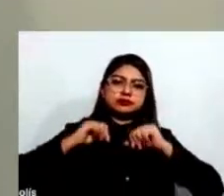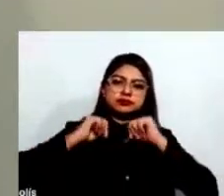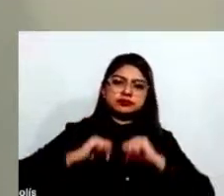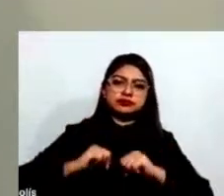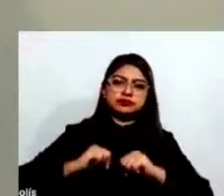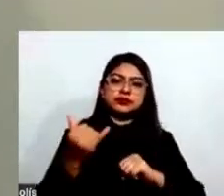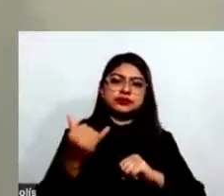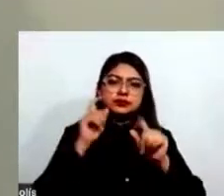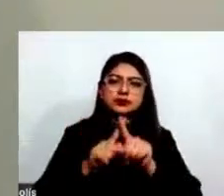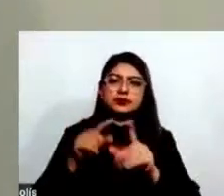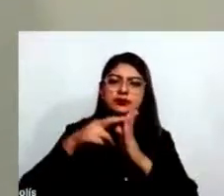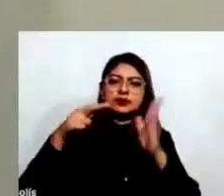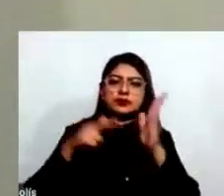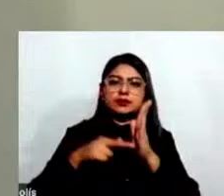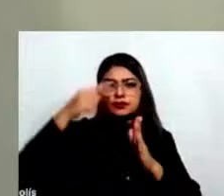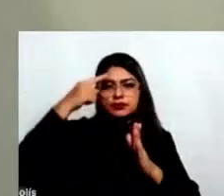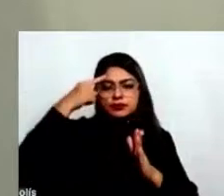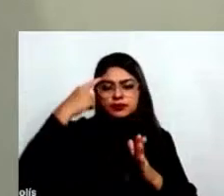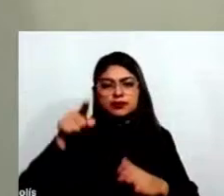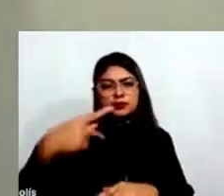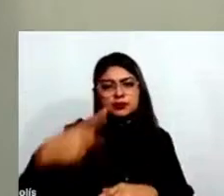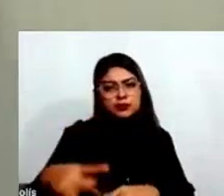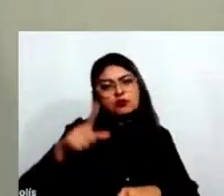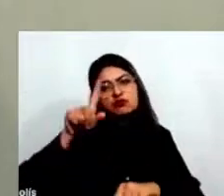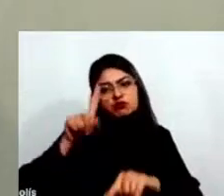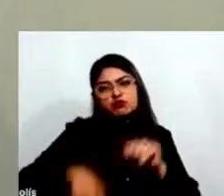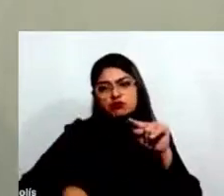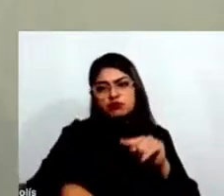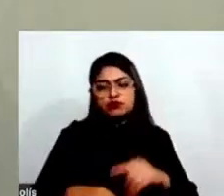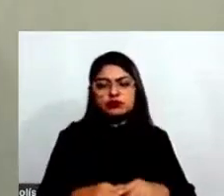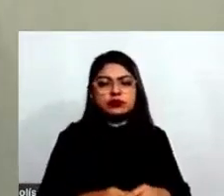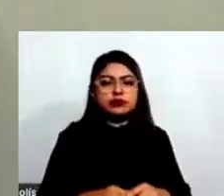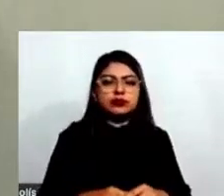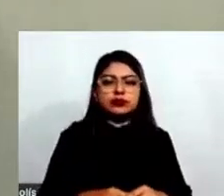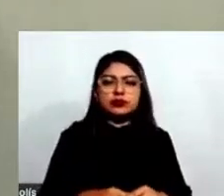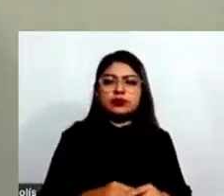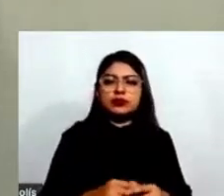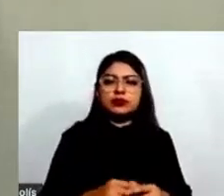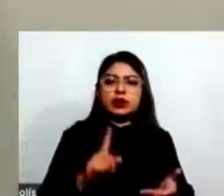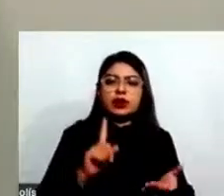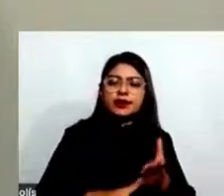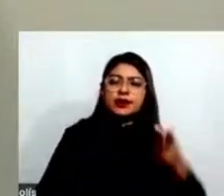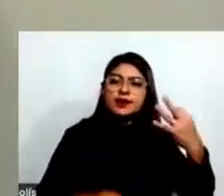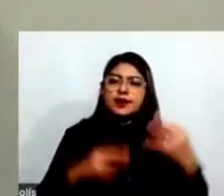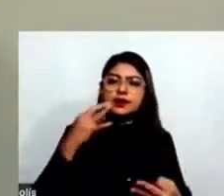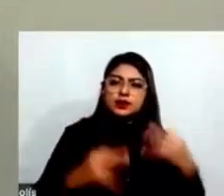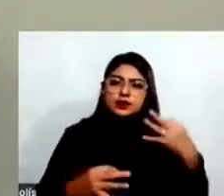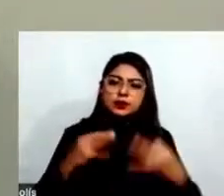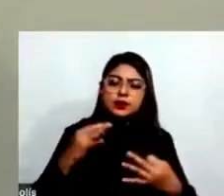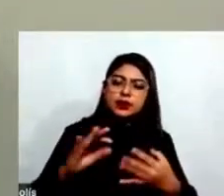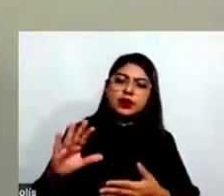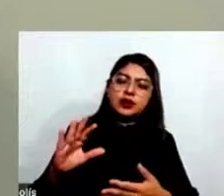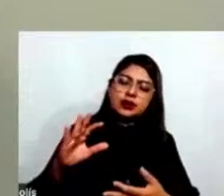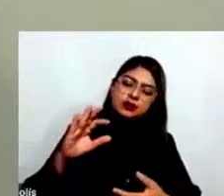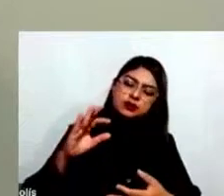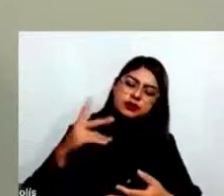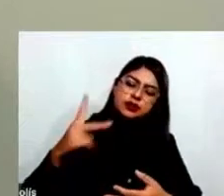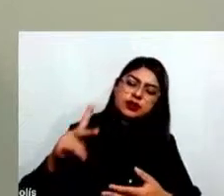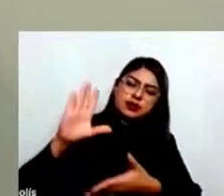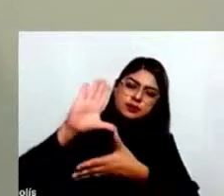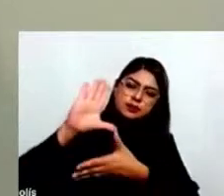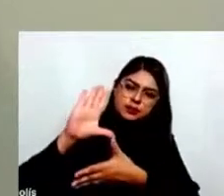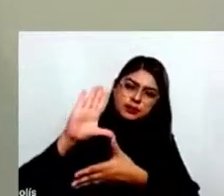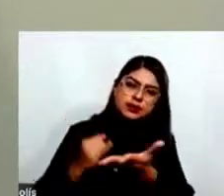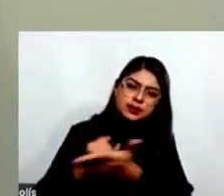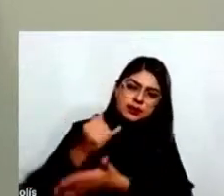su destitución. Pero la jurisprudencia de la Corte Interamericana no podría agotarse